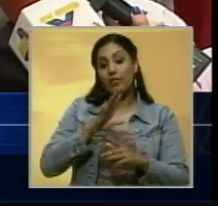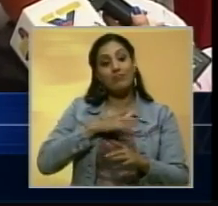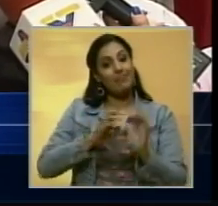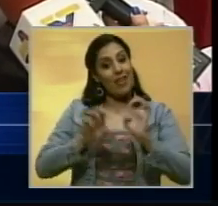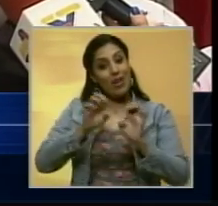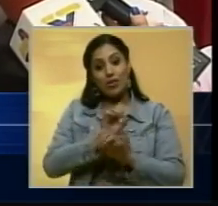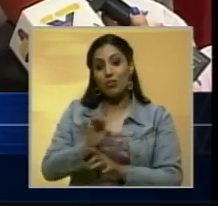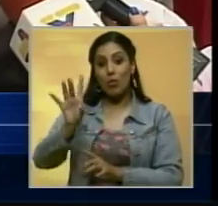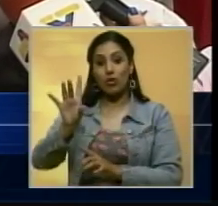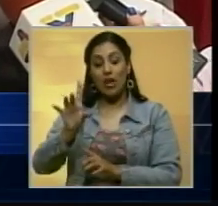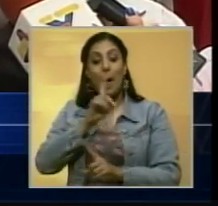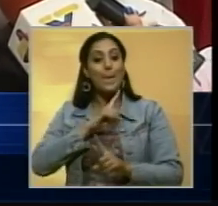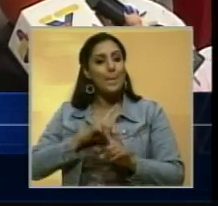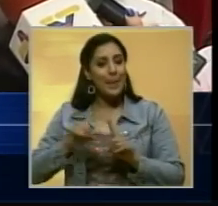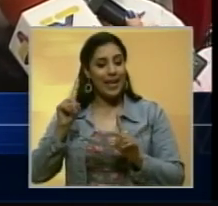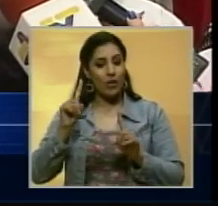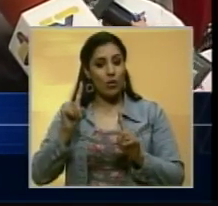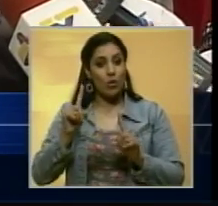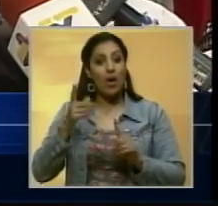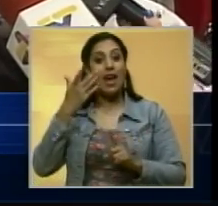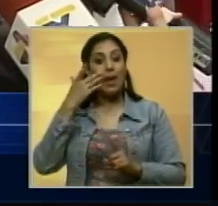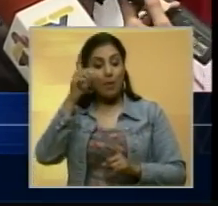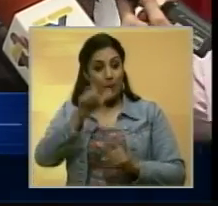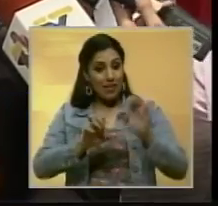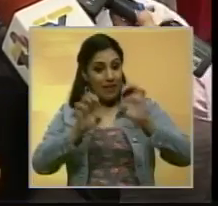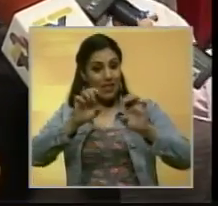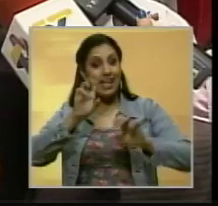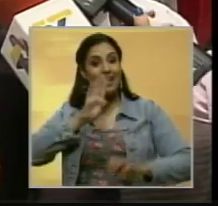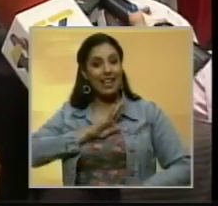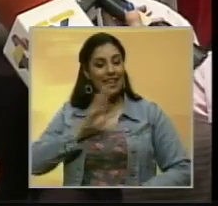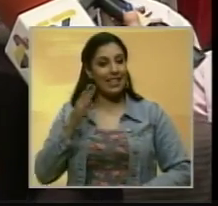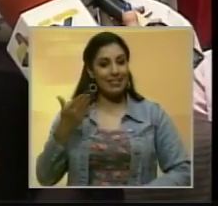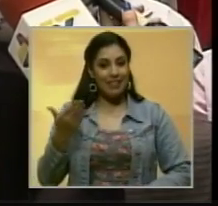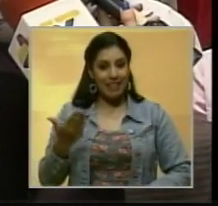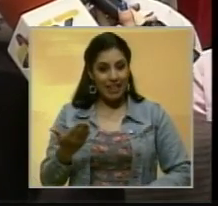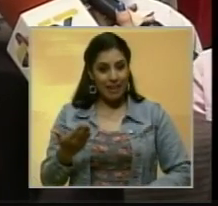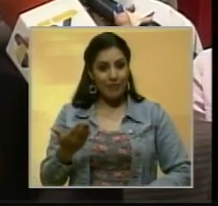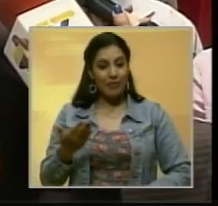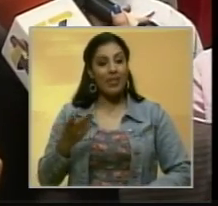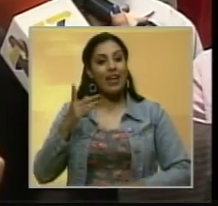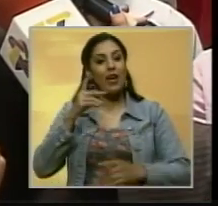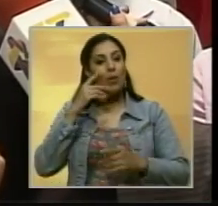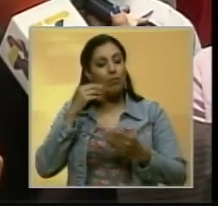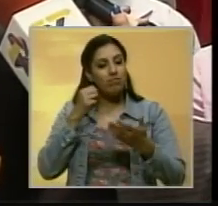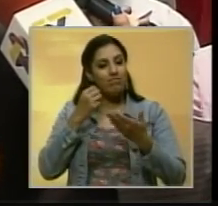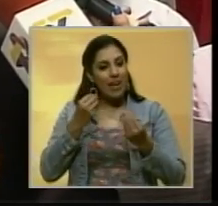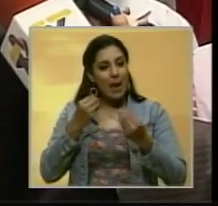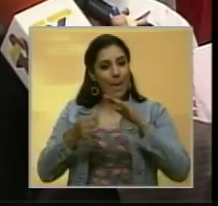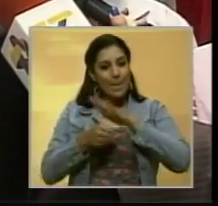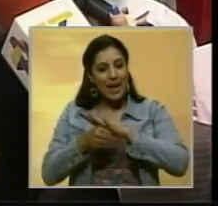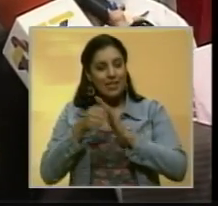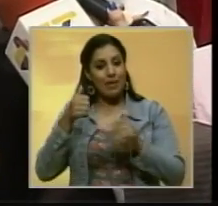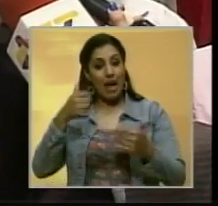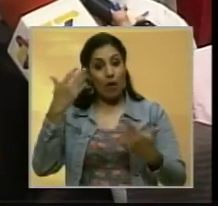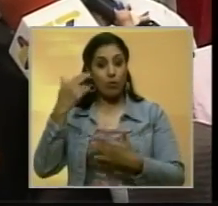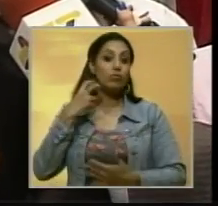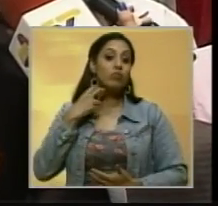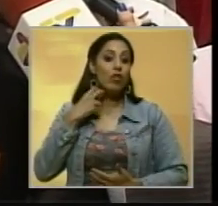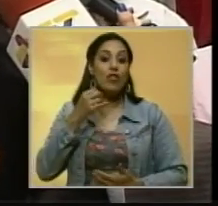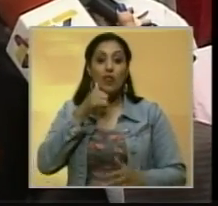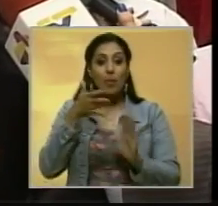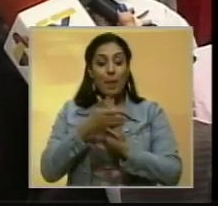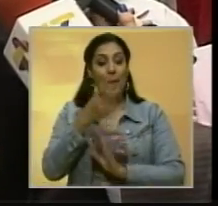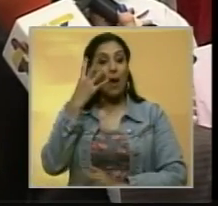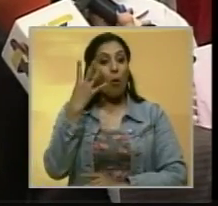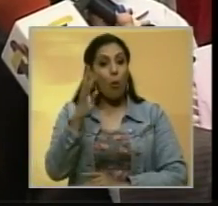a una evaluación. Ahora bien, esa evaluación tendrá que tener el debido soporte. Tarek William Saab informó que